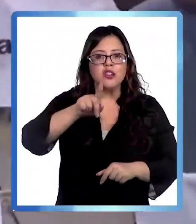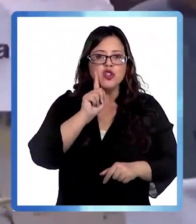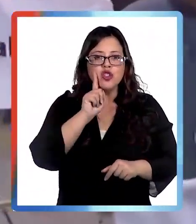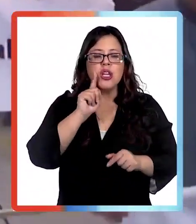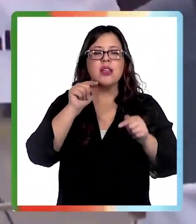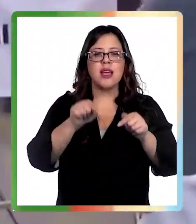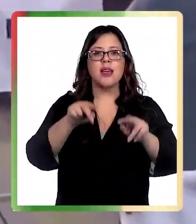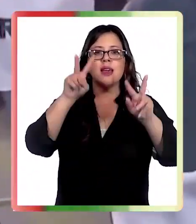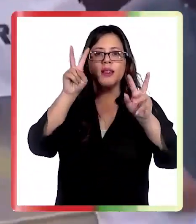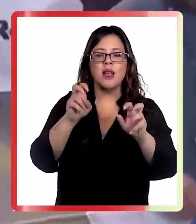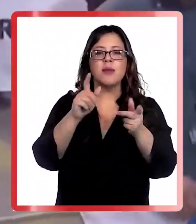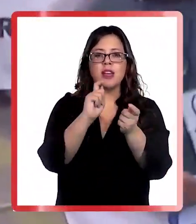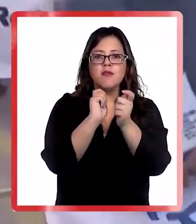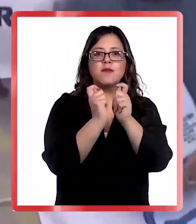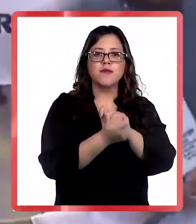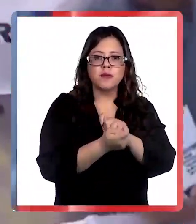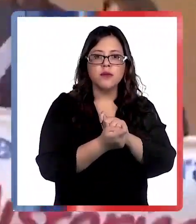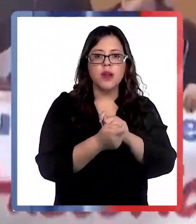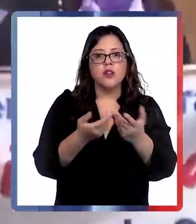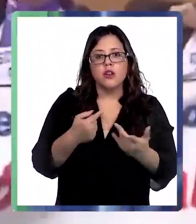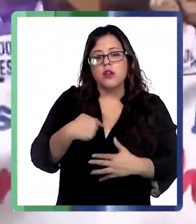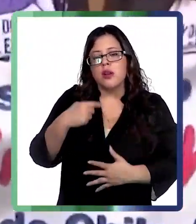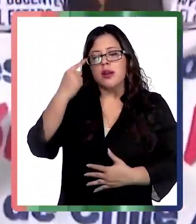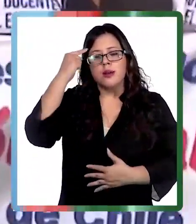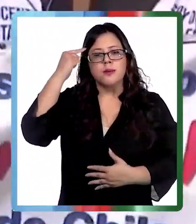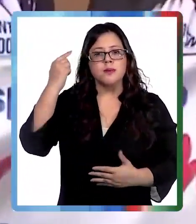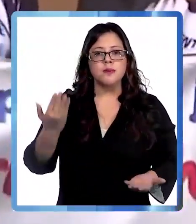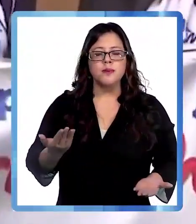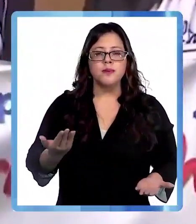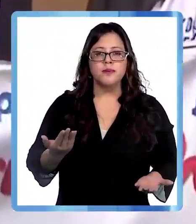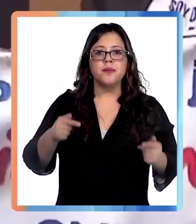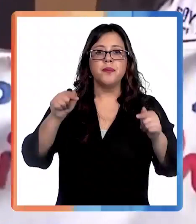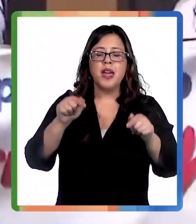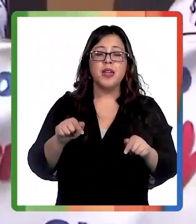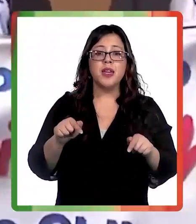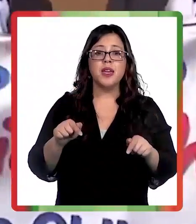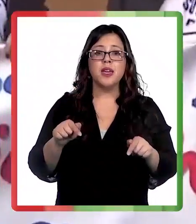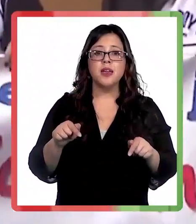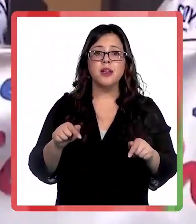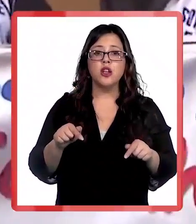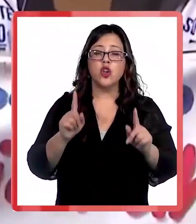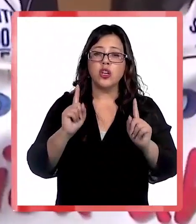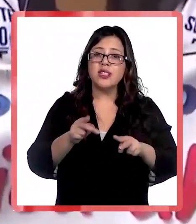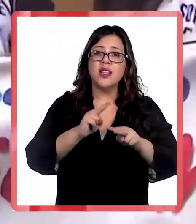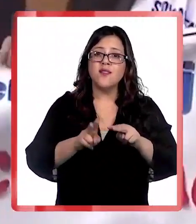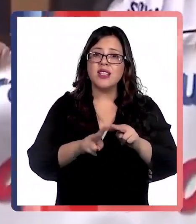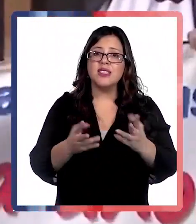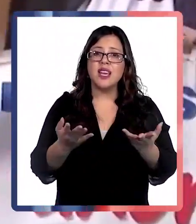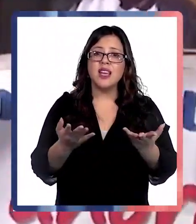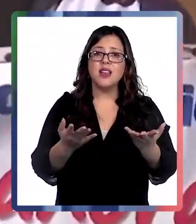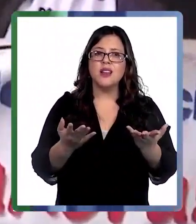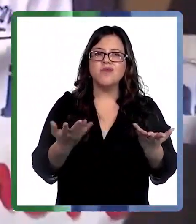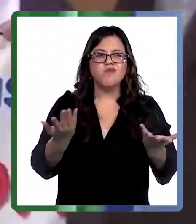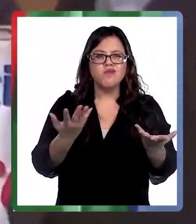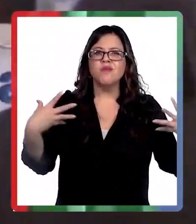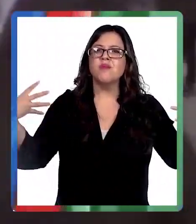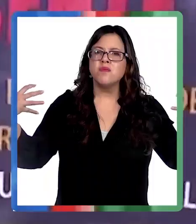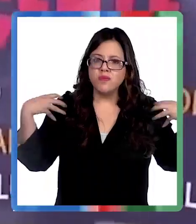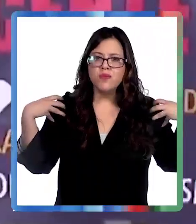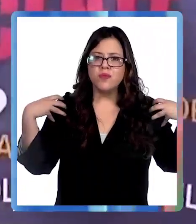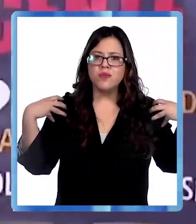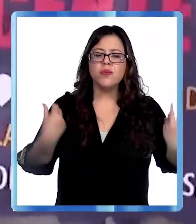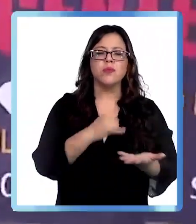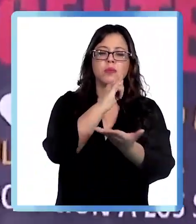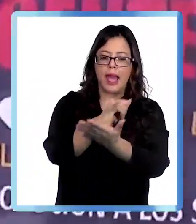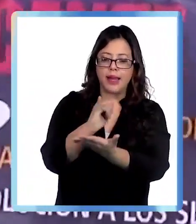tienen precisamente en esta transición. Entonces yo creo que aquí el ejercicio pasa por hasta qué punto nos